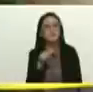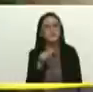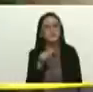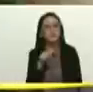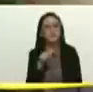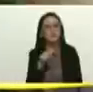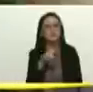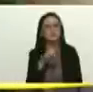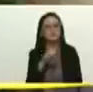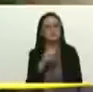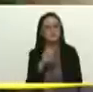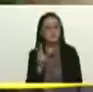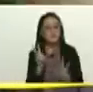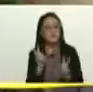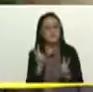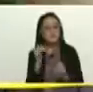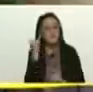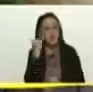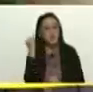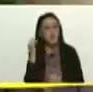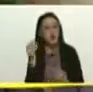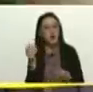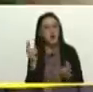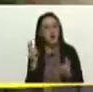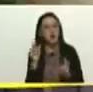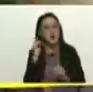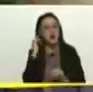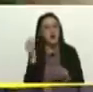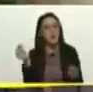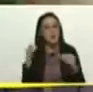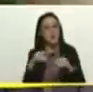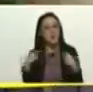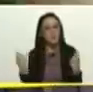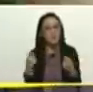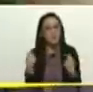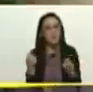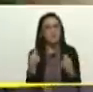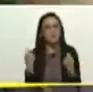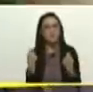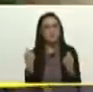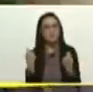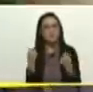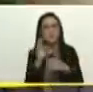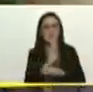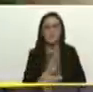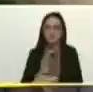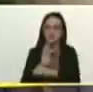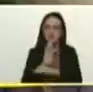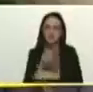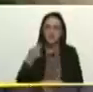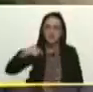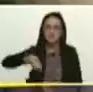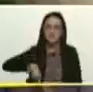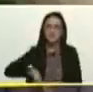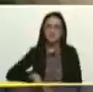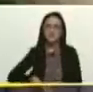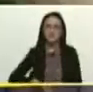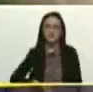muy poderoso, inédito acuerdo de promoción y protección de inversiones